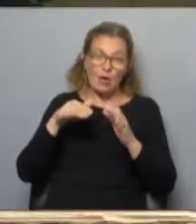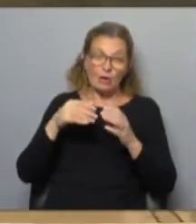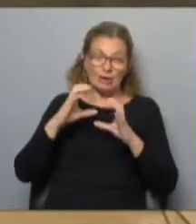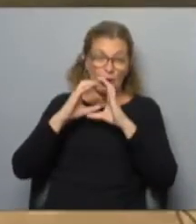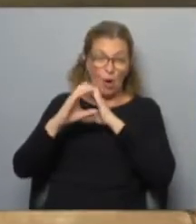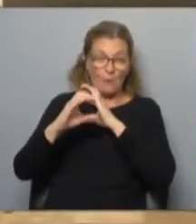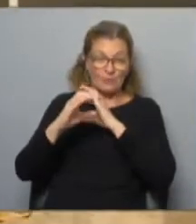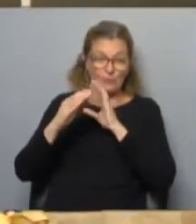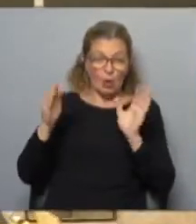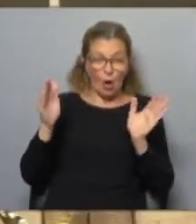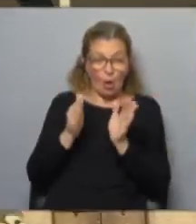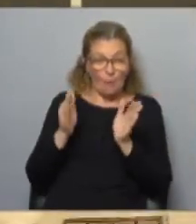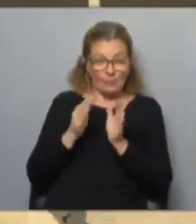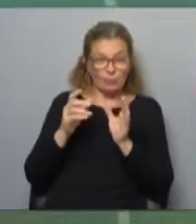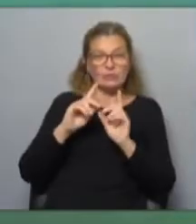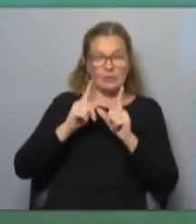ómnibus y minibuses